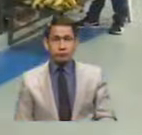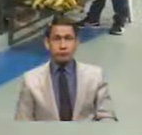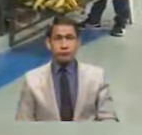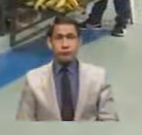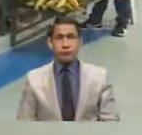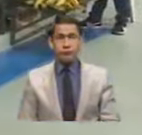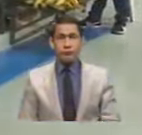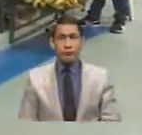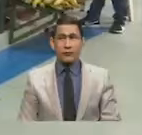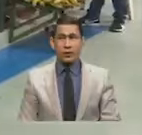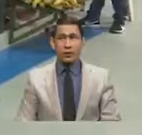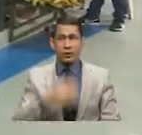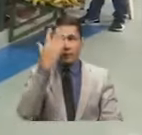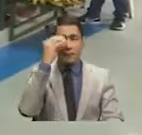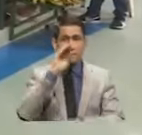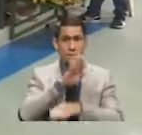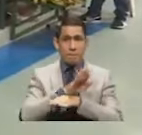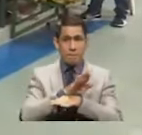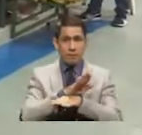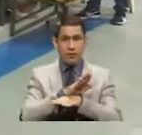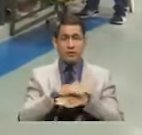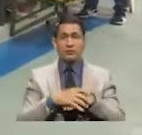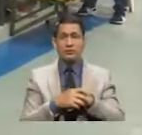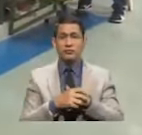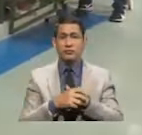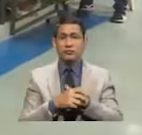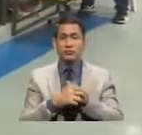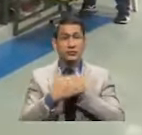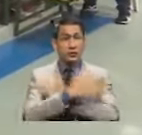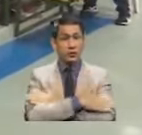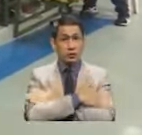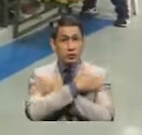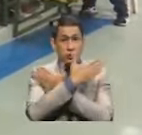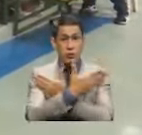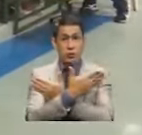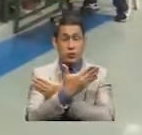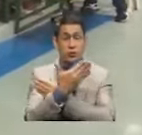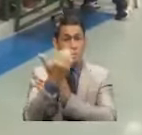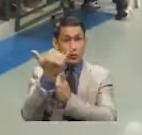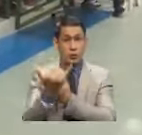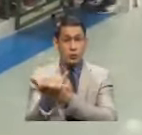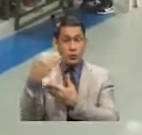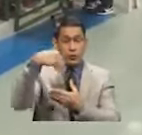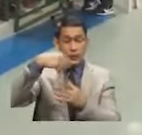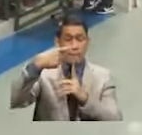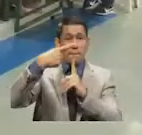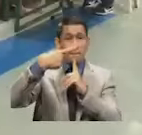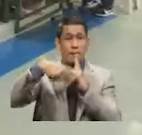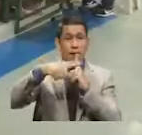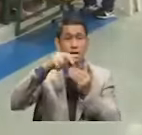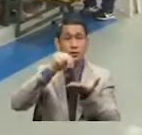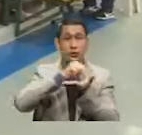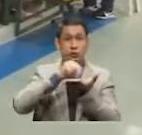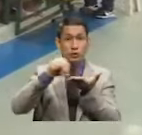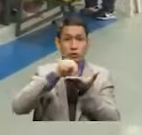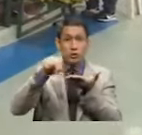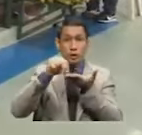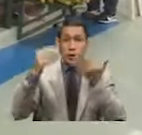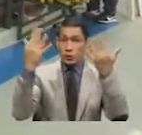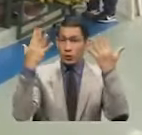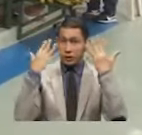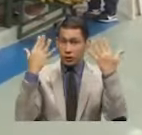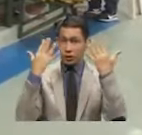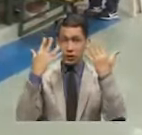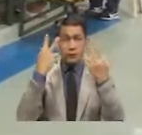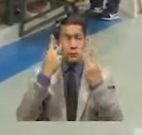¿Qué tal? ¿Cómo están? Muy buenas tardes, amigos televidentes. Los saludo hoy desde el mercado de Vergeles en el norte de Guayaquil. Hemos hecho